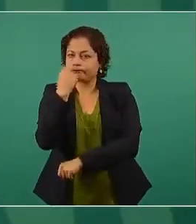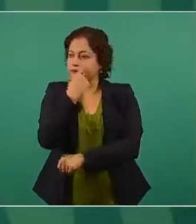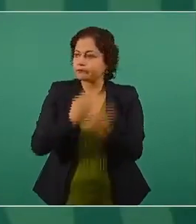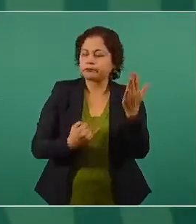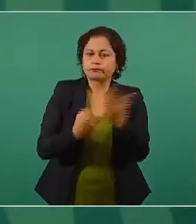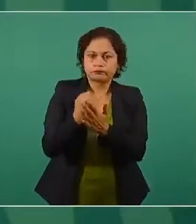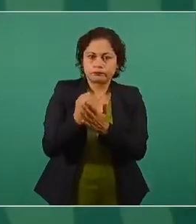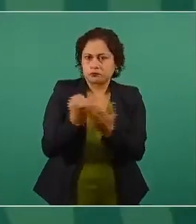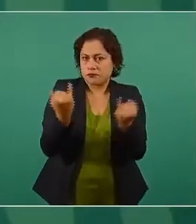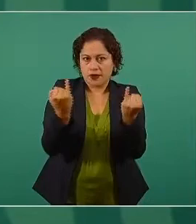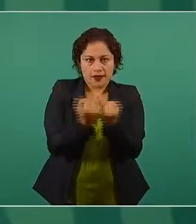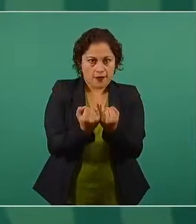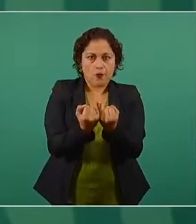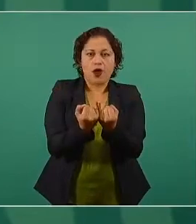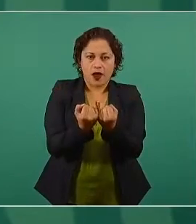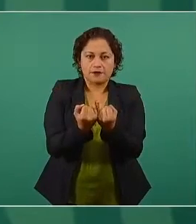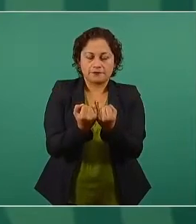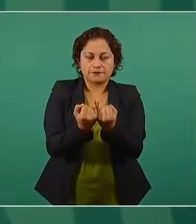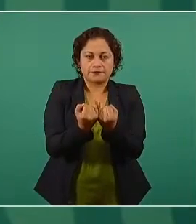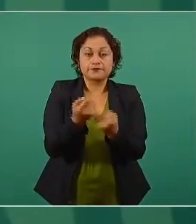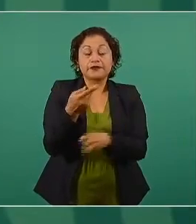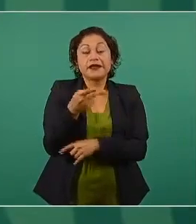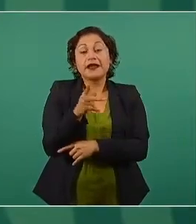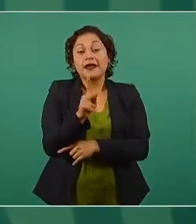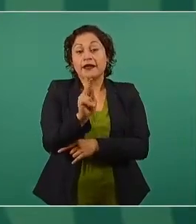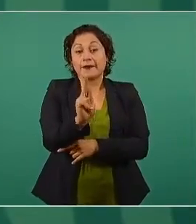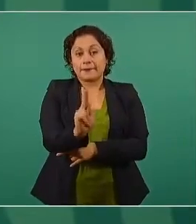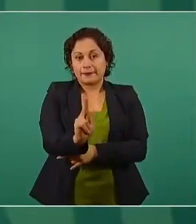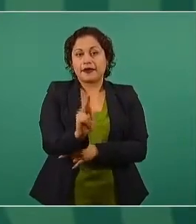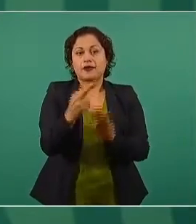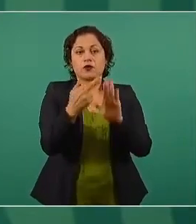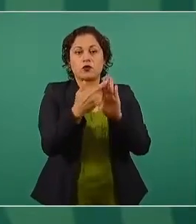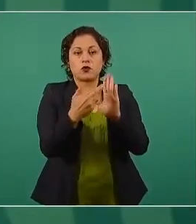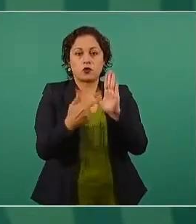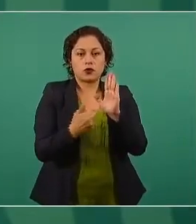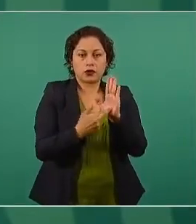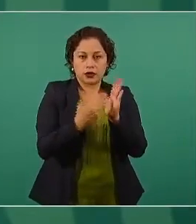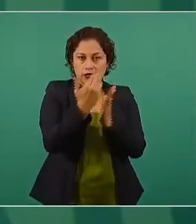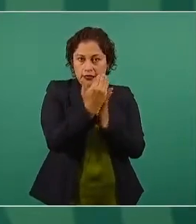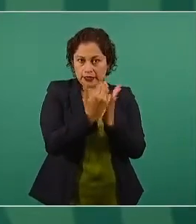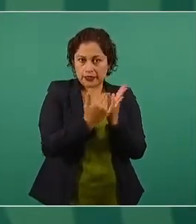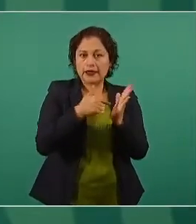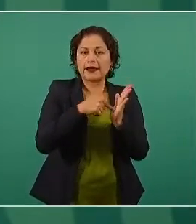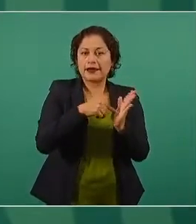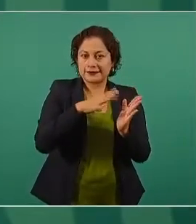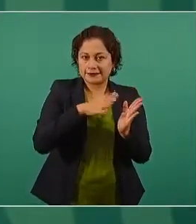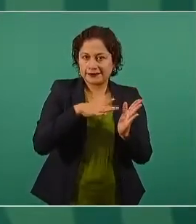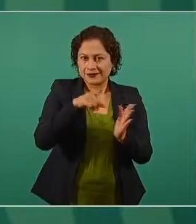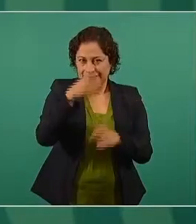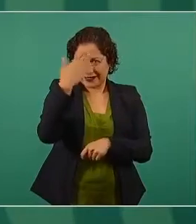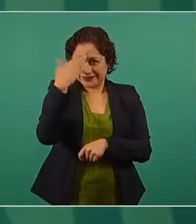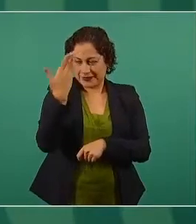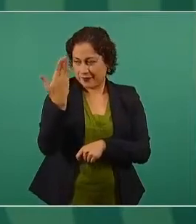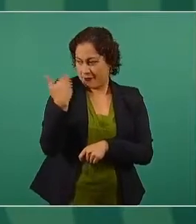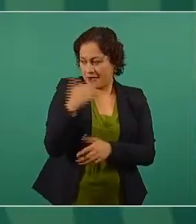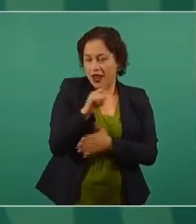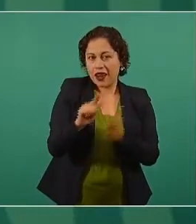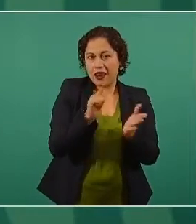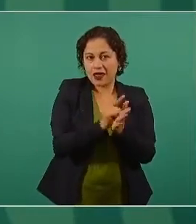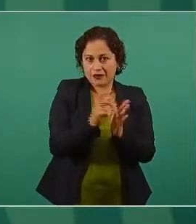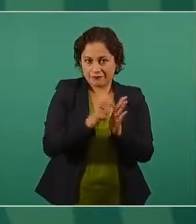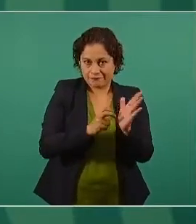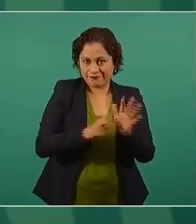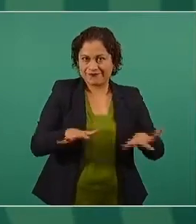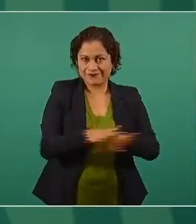Solo que hay reglas. Acuérdense que se acaba de reformar la ley en la materia